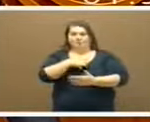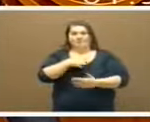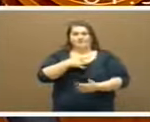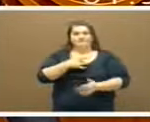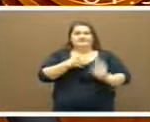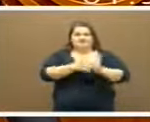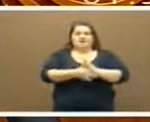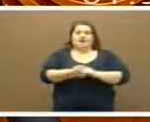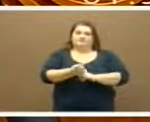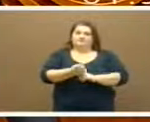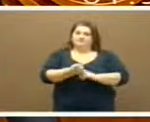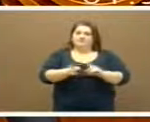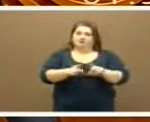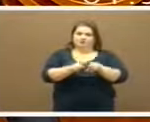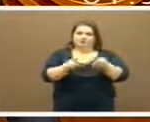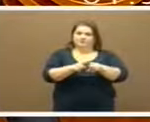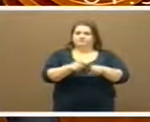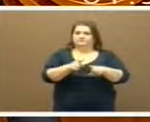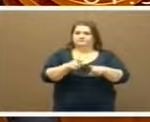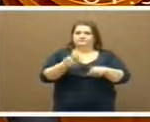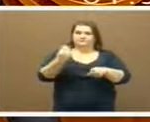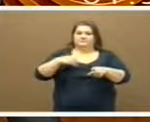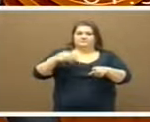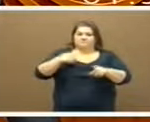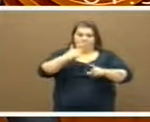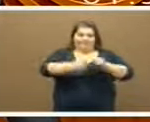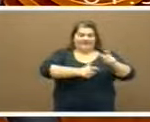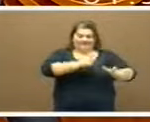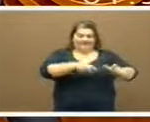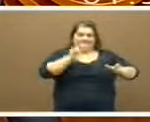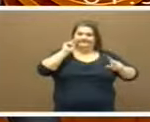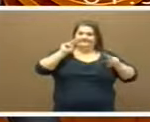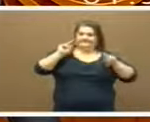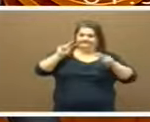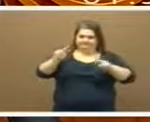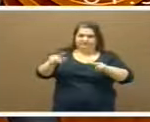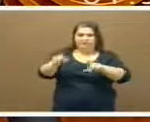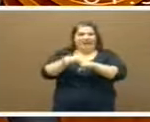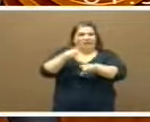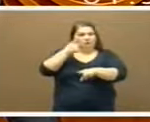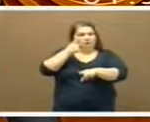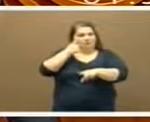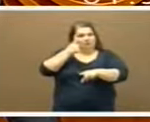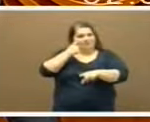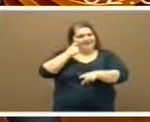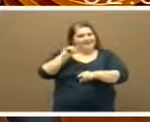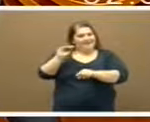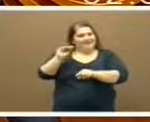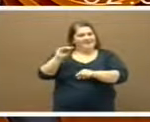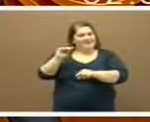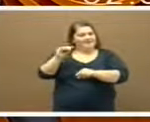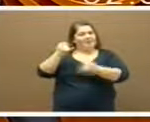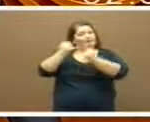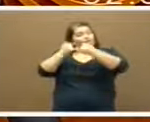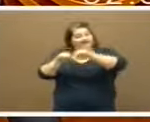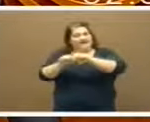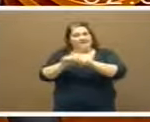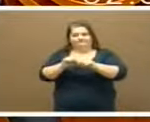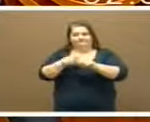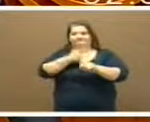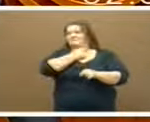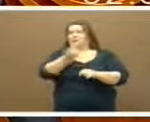hay una parte muy considerable de la población que empieza a abandonar ese tipo de fiestas que